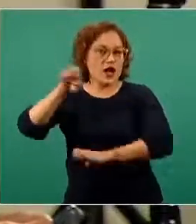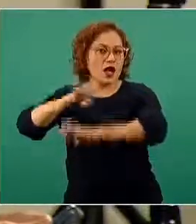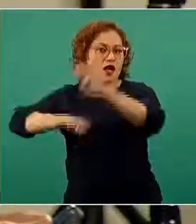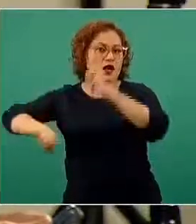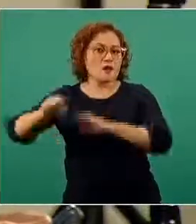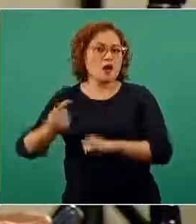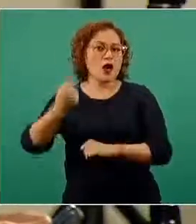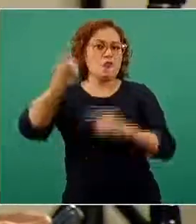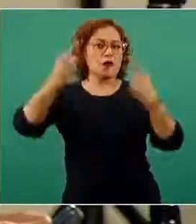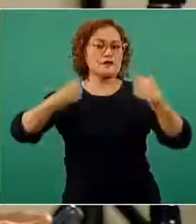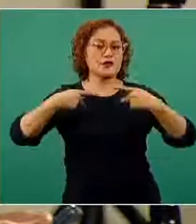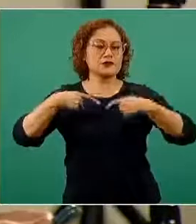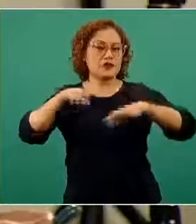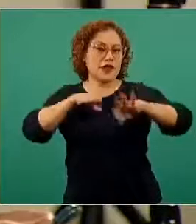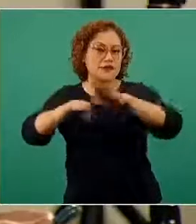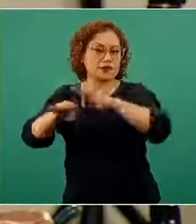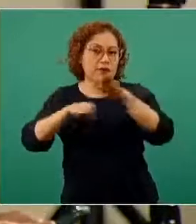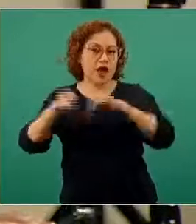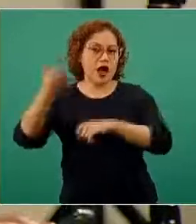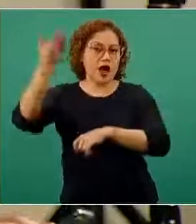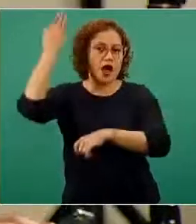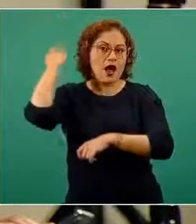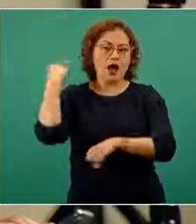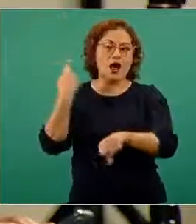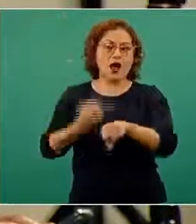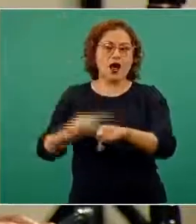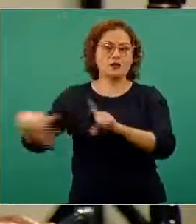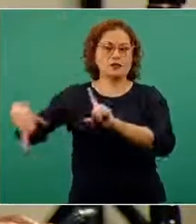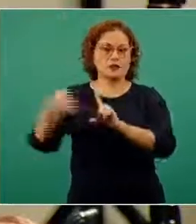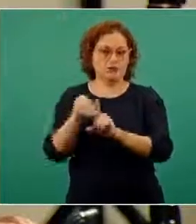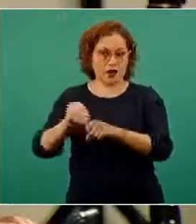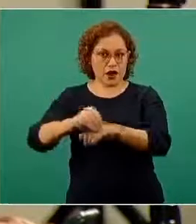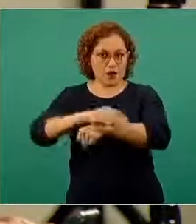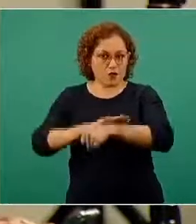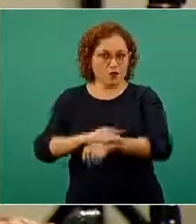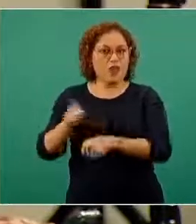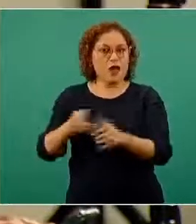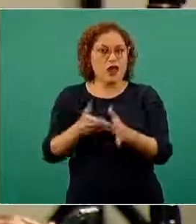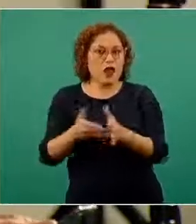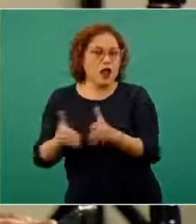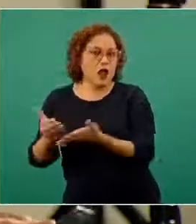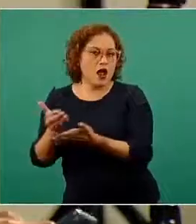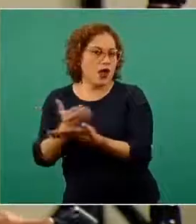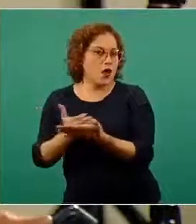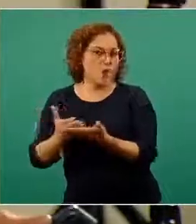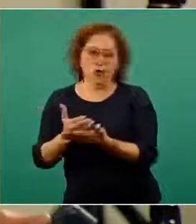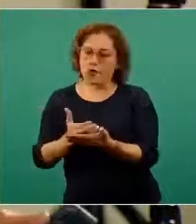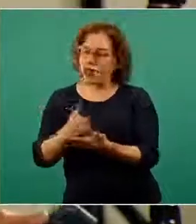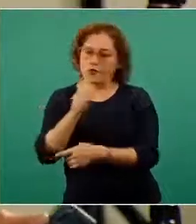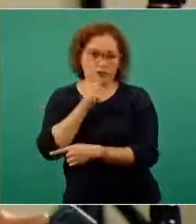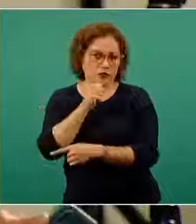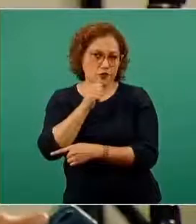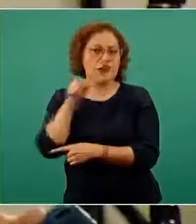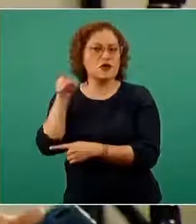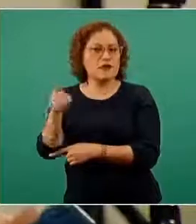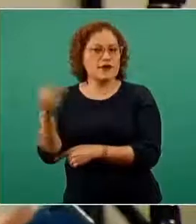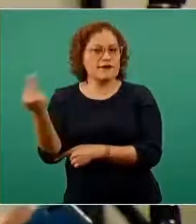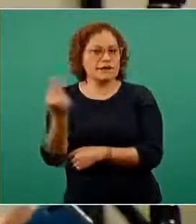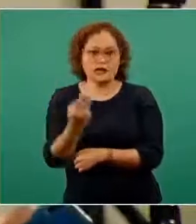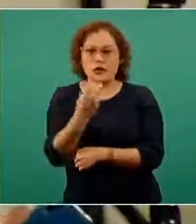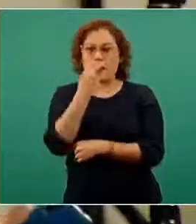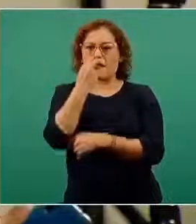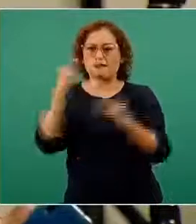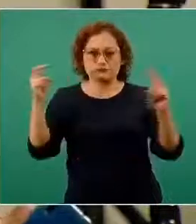tuvo secuelas graves, ¿no? Todavía tiene lesiones en un pulmón, entonces necesita un tanque para respirar y